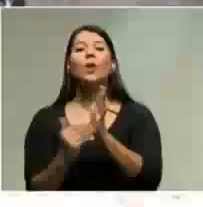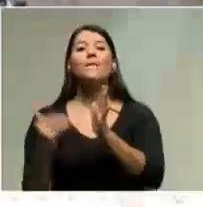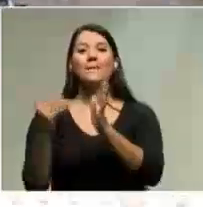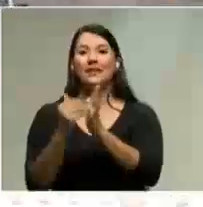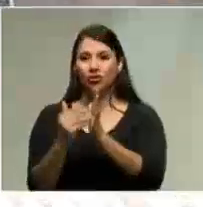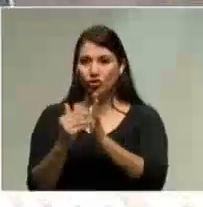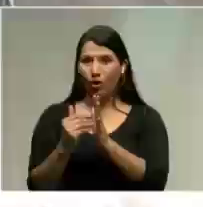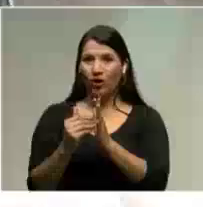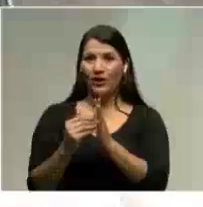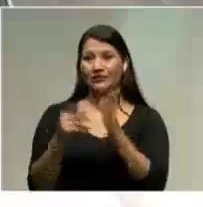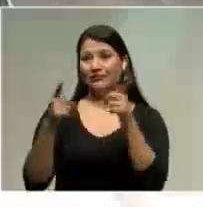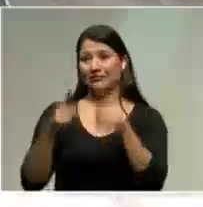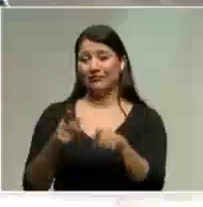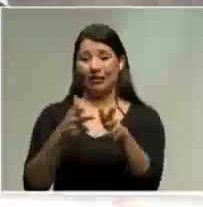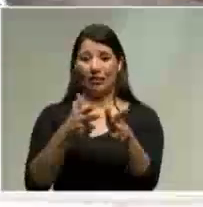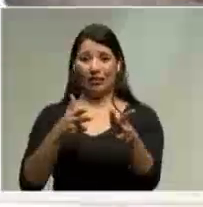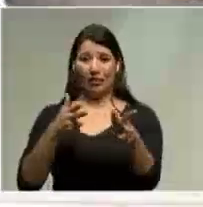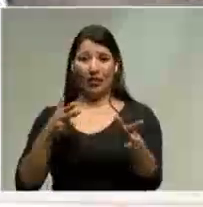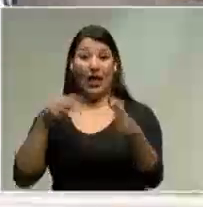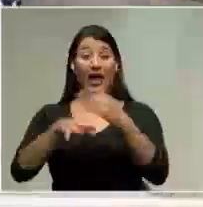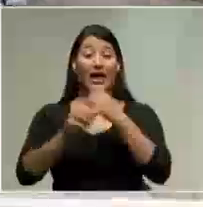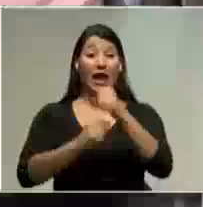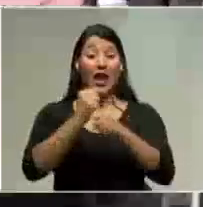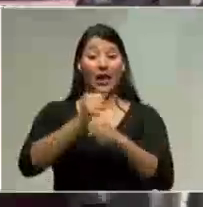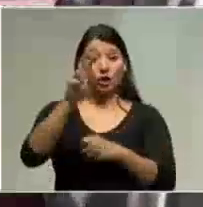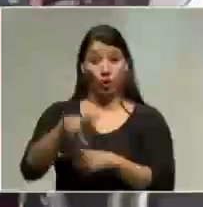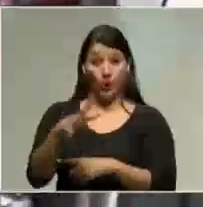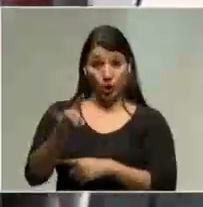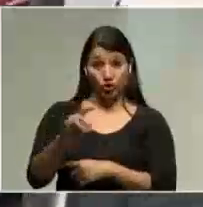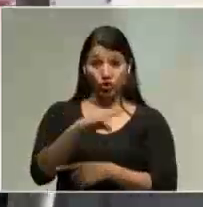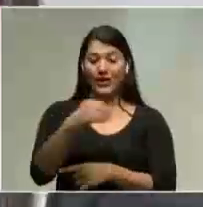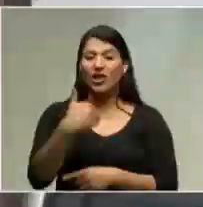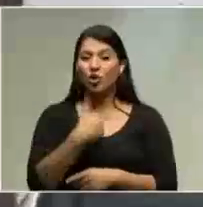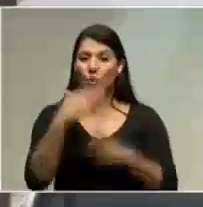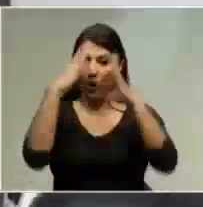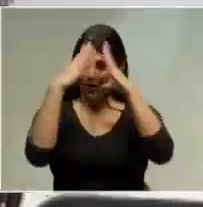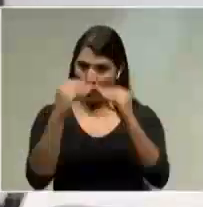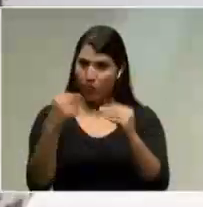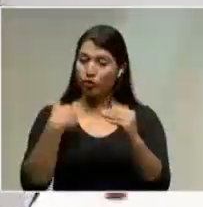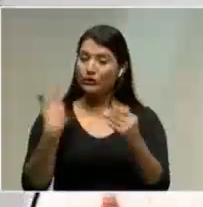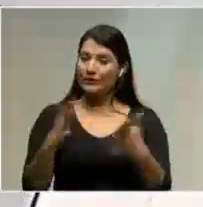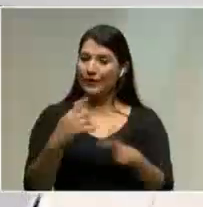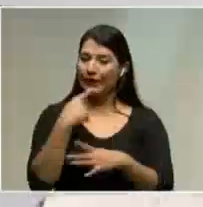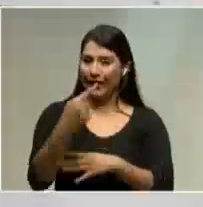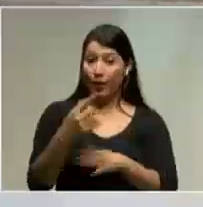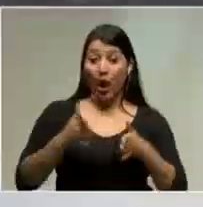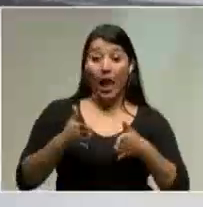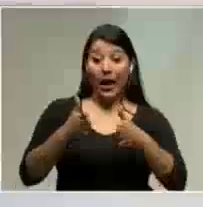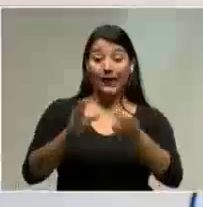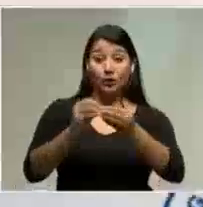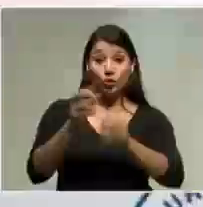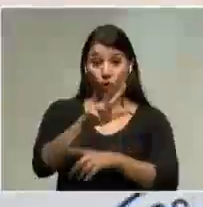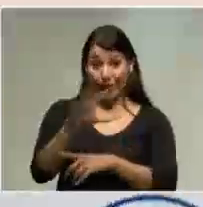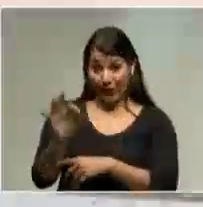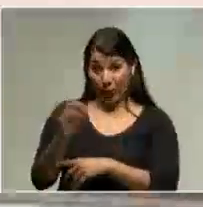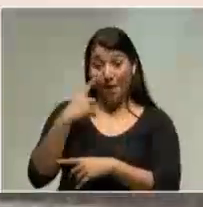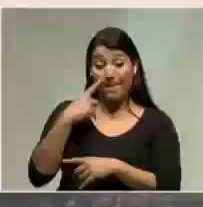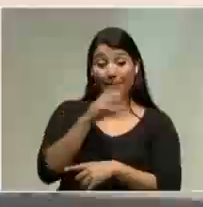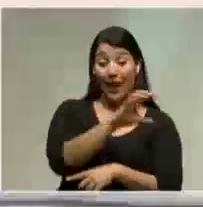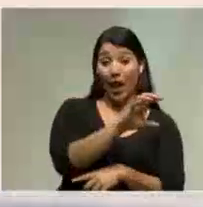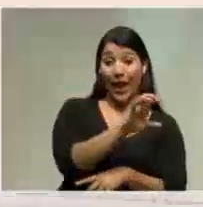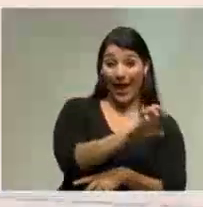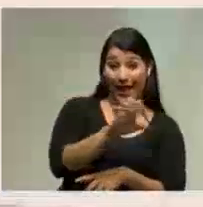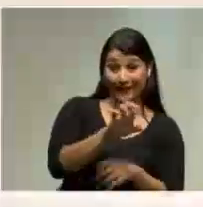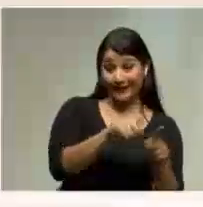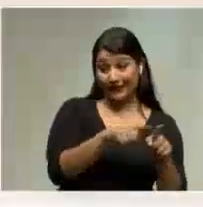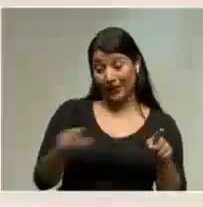registros de atascos capturados durante el año 2018 y obtuvo los datos que antes mencionamos. En la ruta 39 en dirección